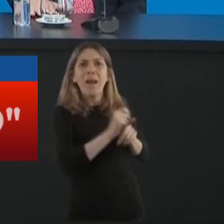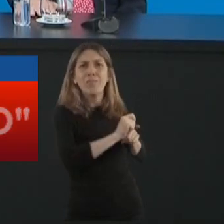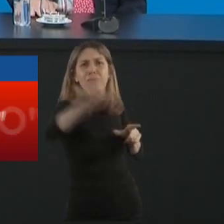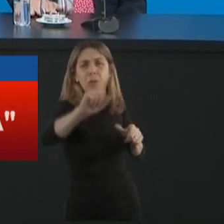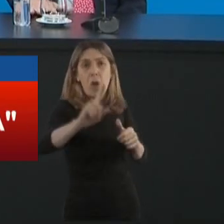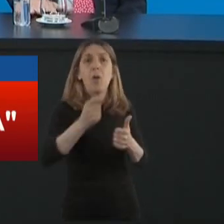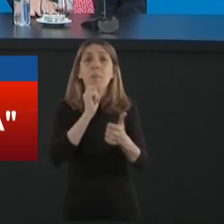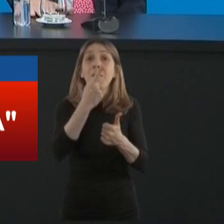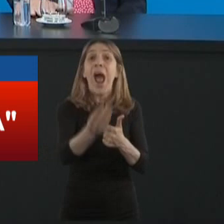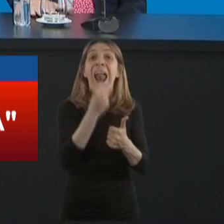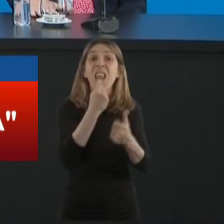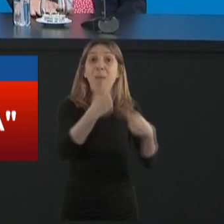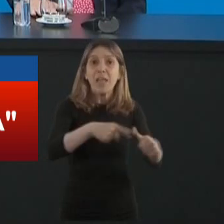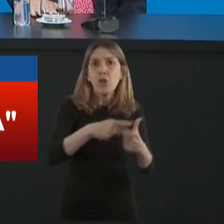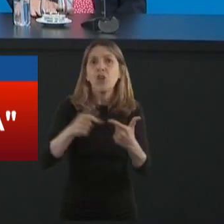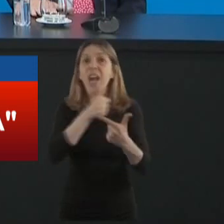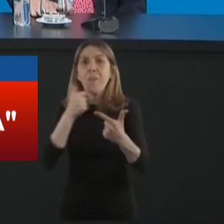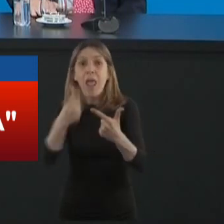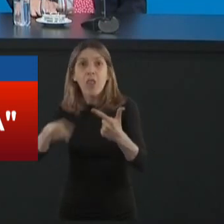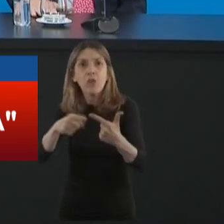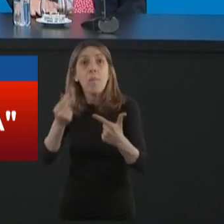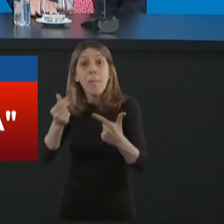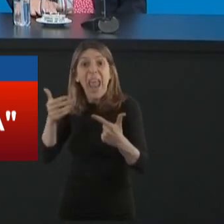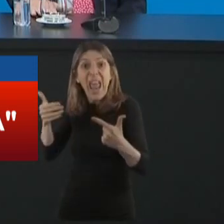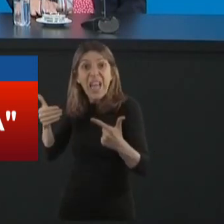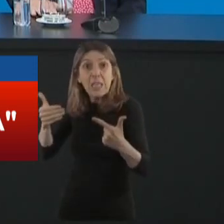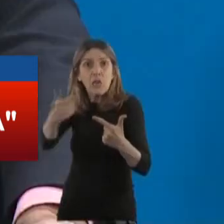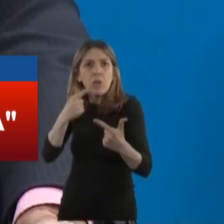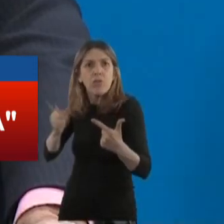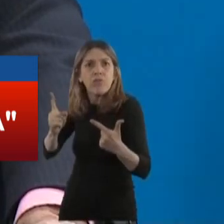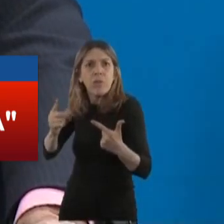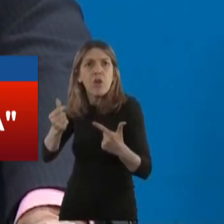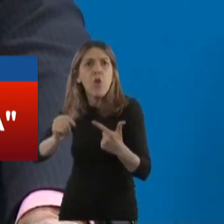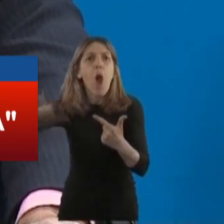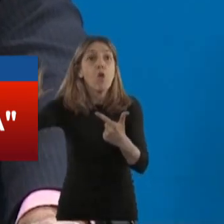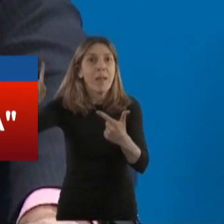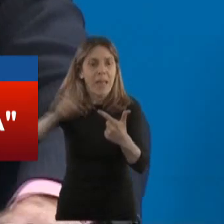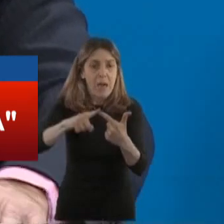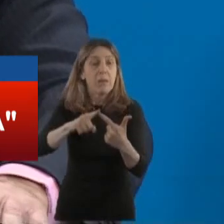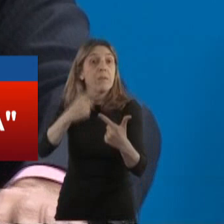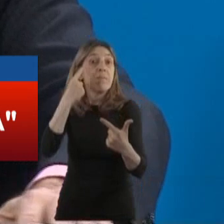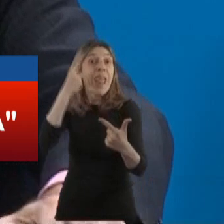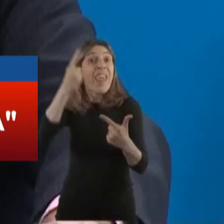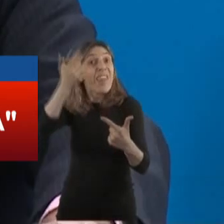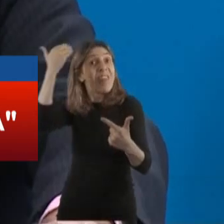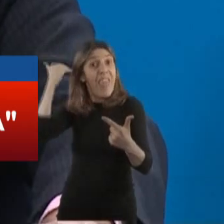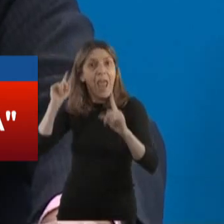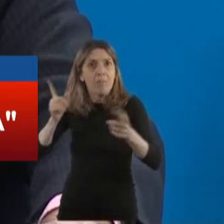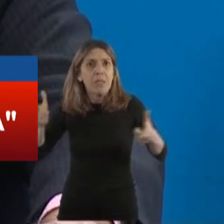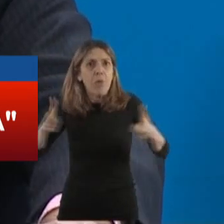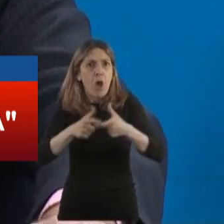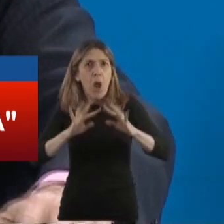alimentos, otro es medicamentos. En ambos casos se instala como idea el armado, en el caso